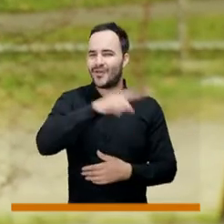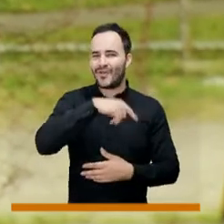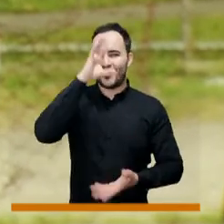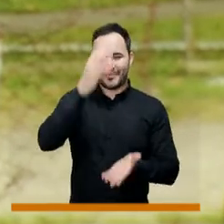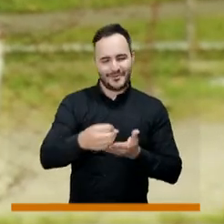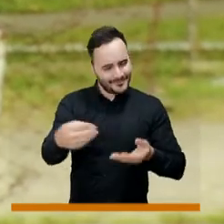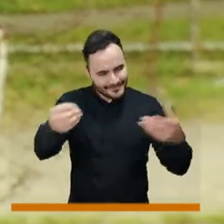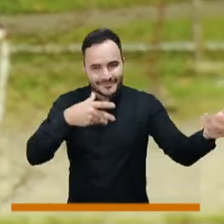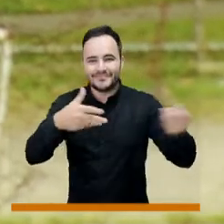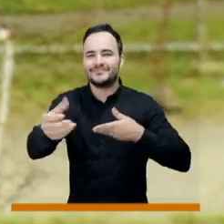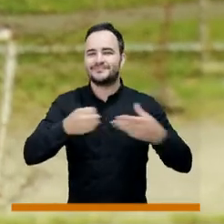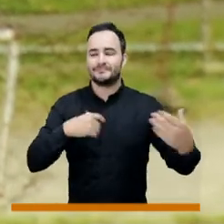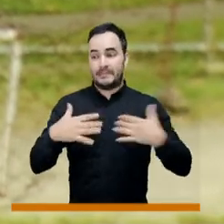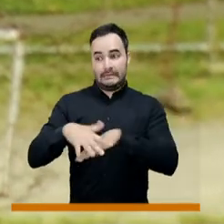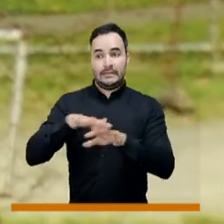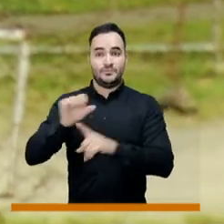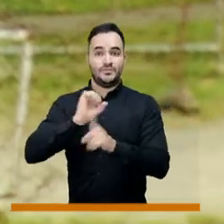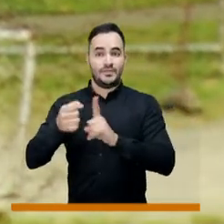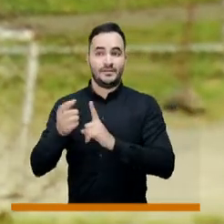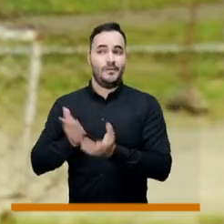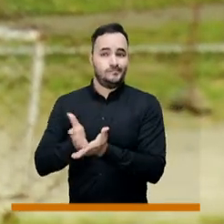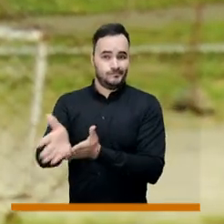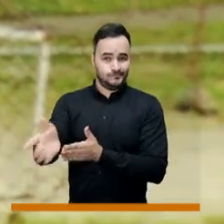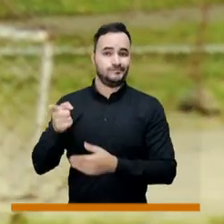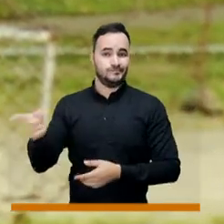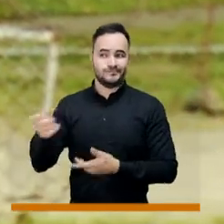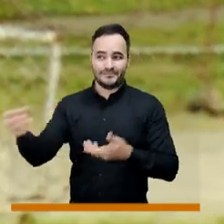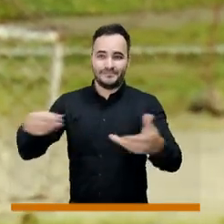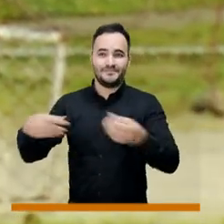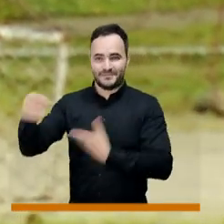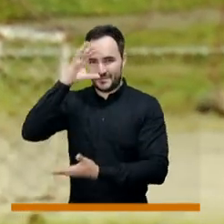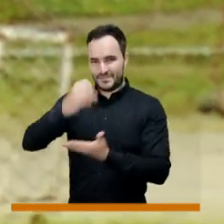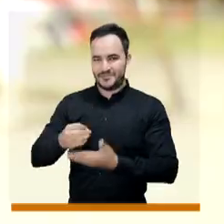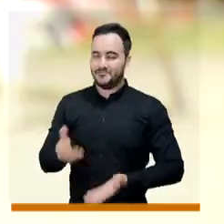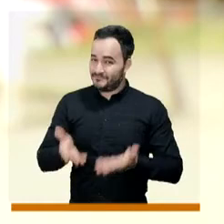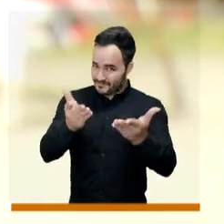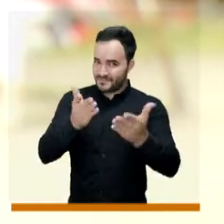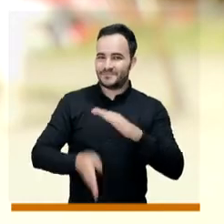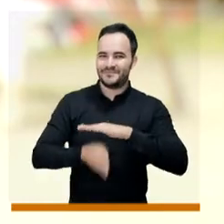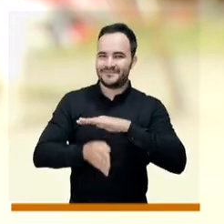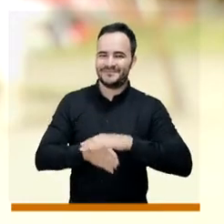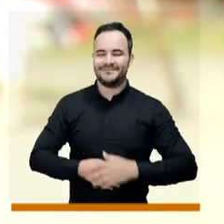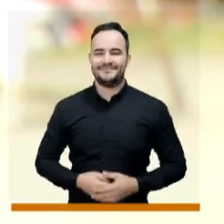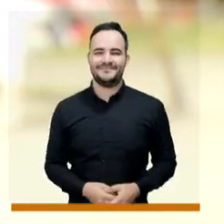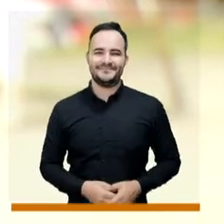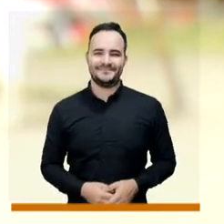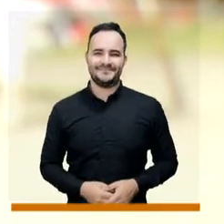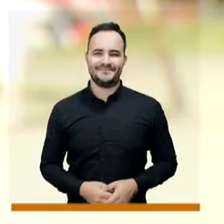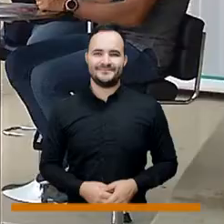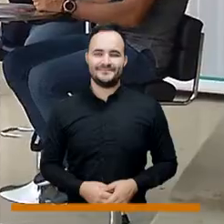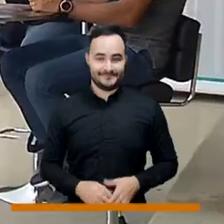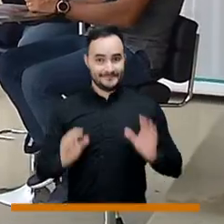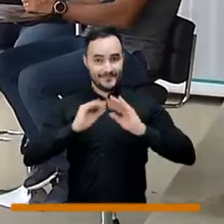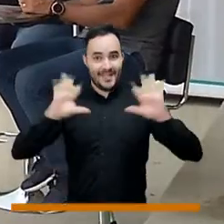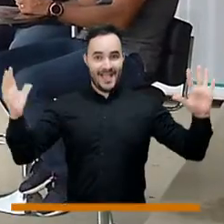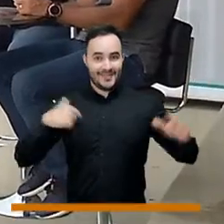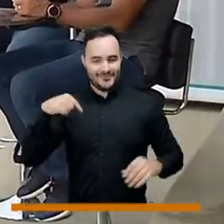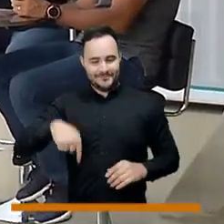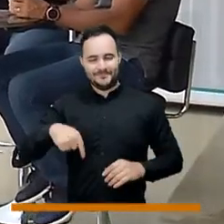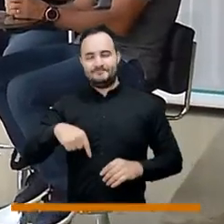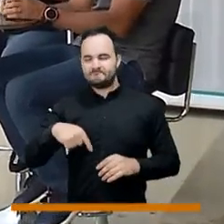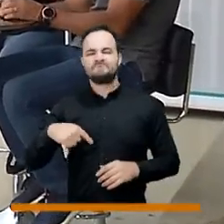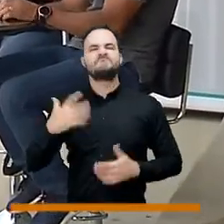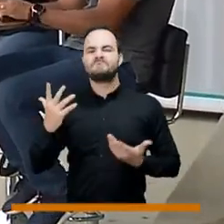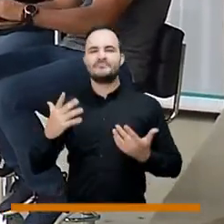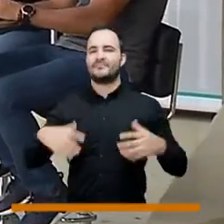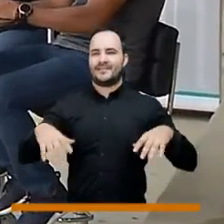conversación en redes sociales sigue abierta. Catherine, siga usted con nuestro invitado. Bueno, y nosotros retomamos desde la